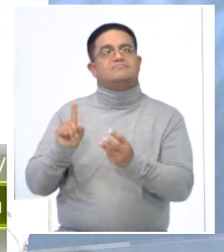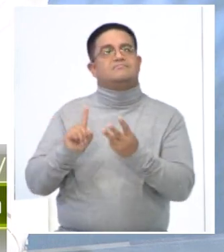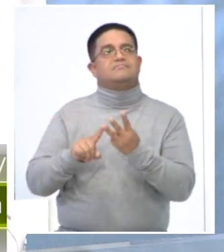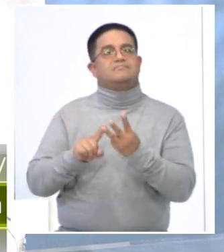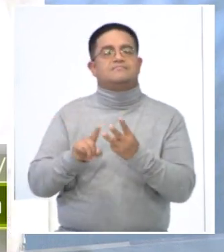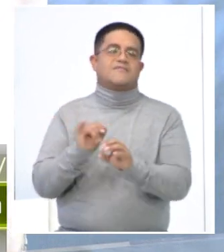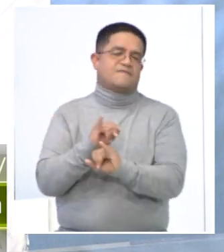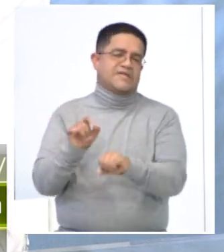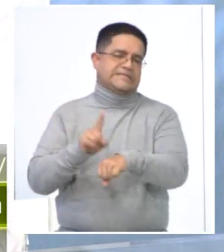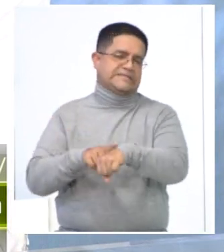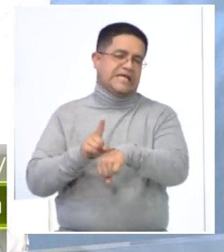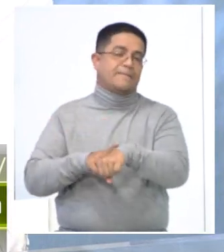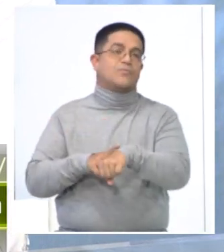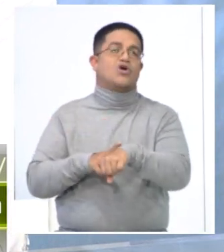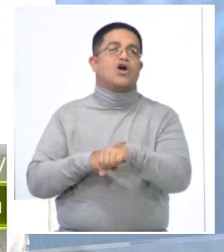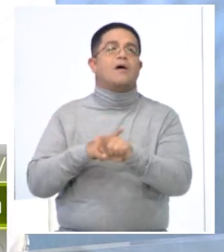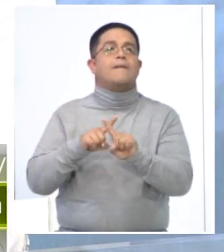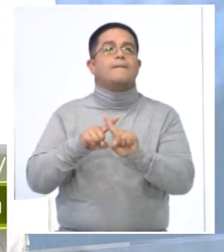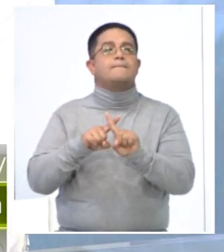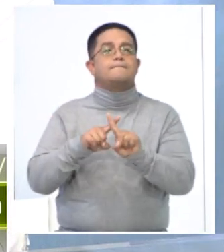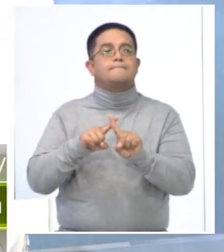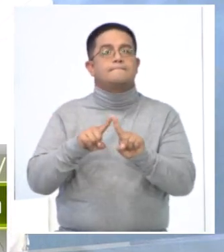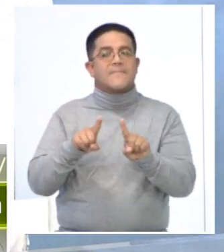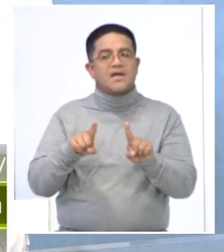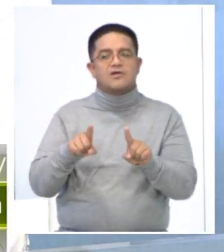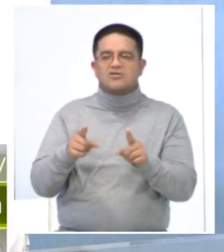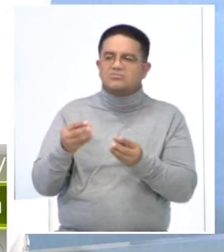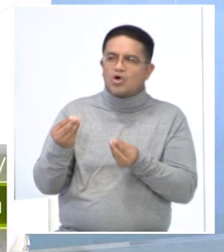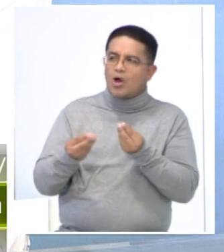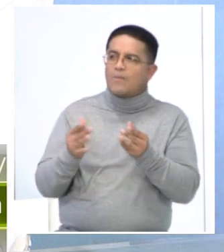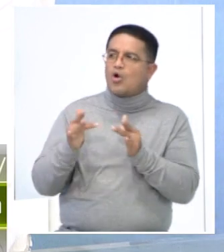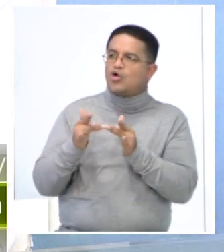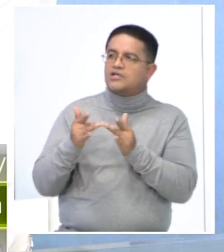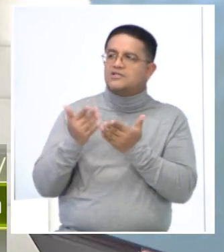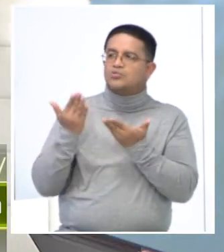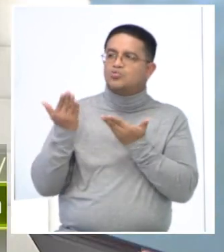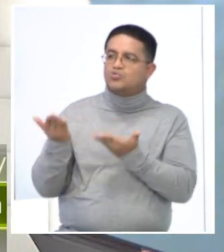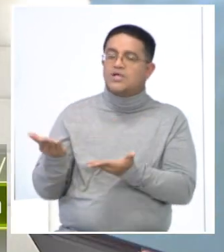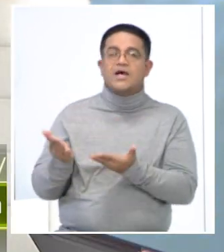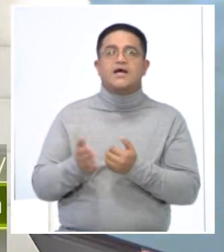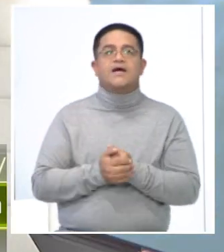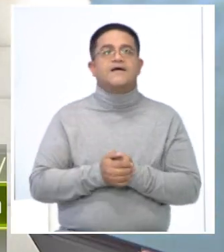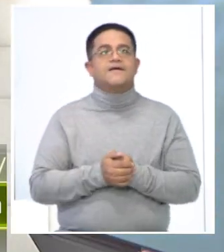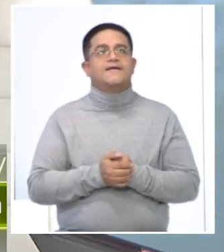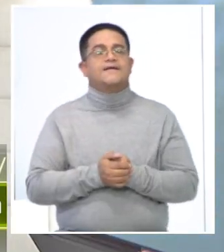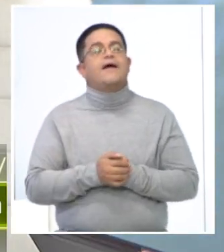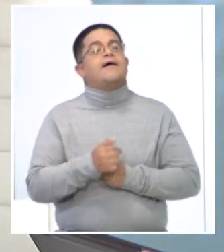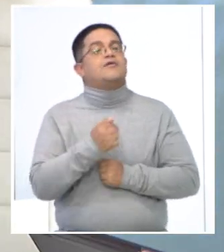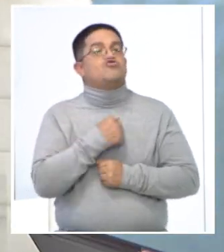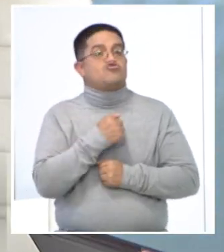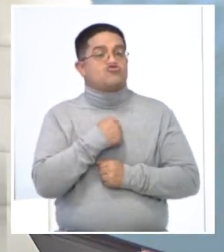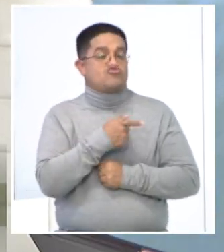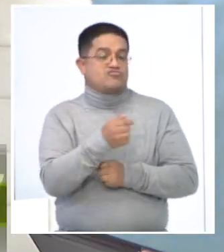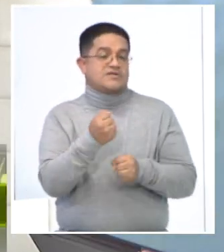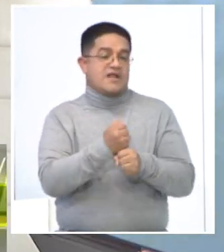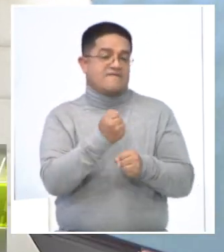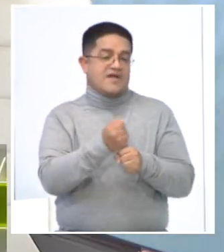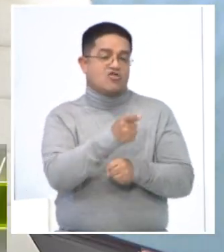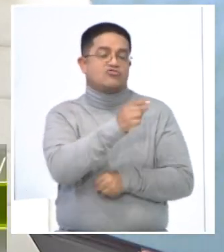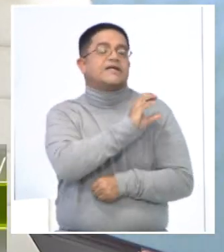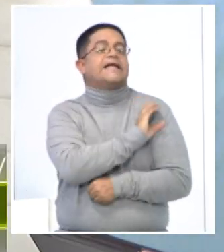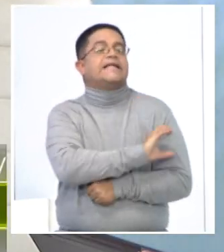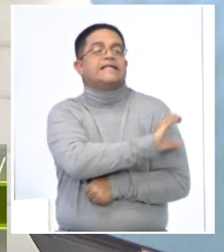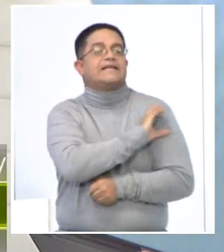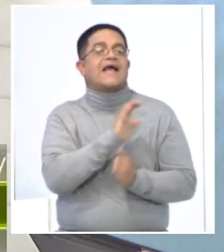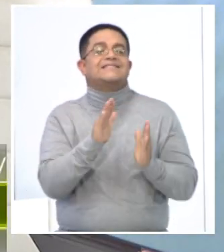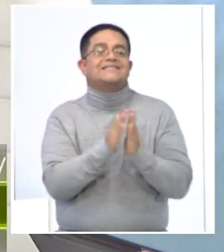se nos terminó el tiempo pero queremos que ofrezca las vías de contacto doctora bueno Eh Yo estoy en la clínica Santa Sofía Allí